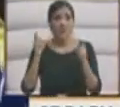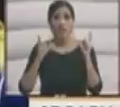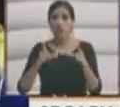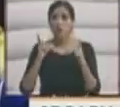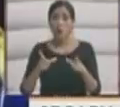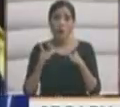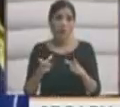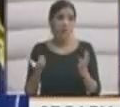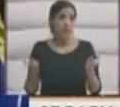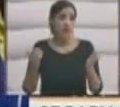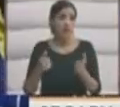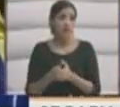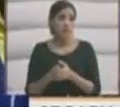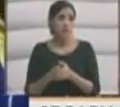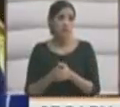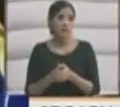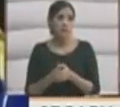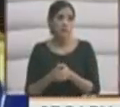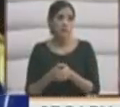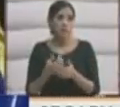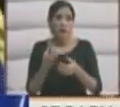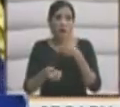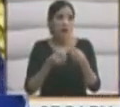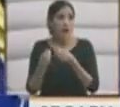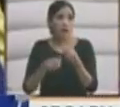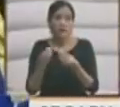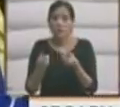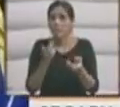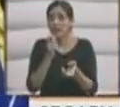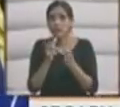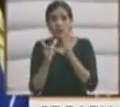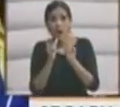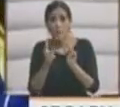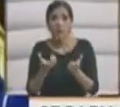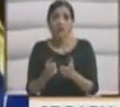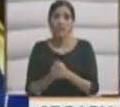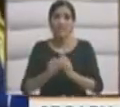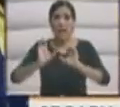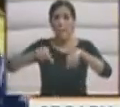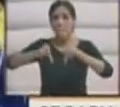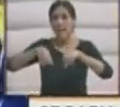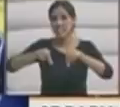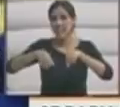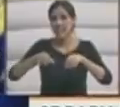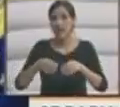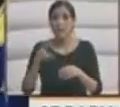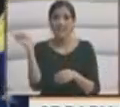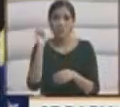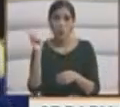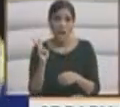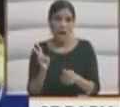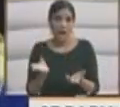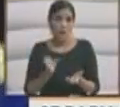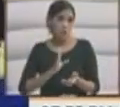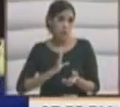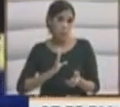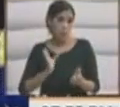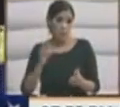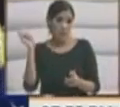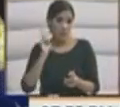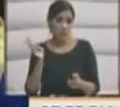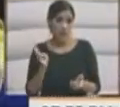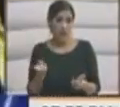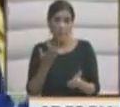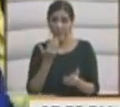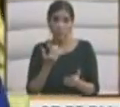le dice que torta. Hacían, implementaban que si las panquecas venezolanas, algo que era llamativo a Venezuela para poder subsistir, mi